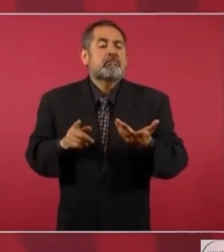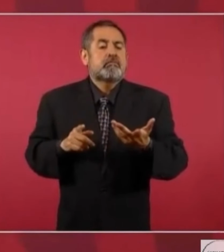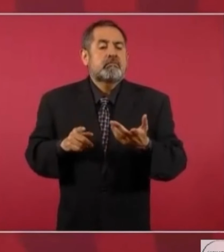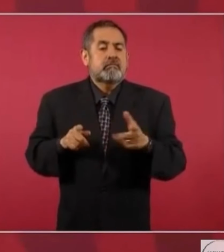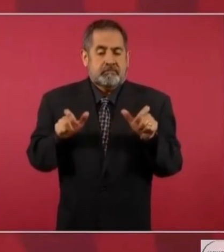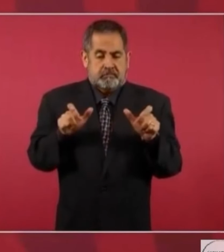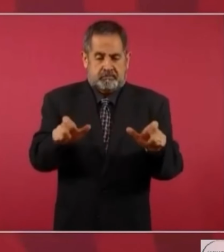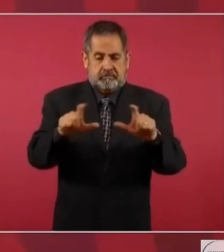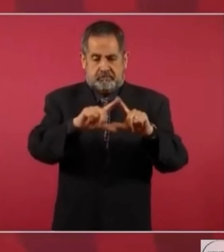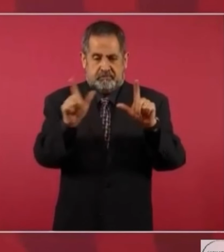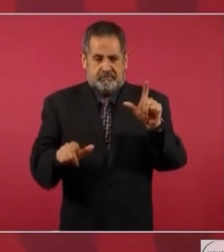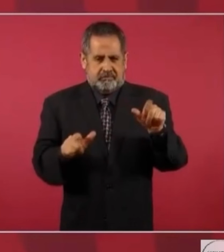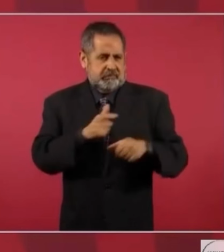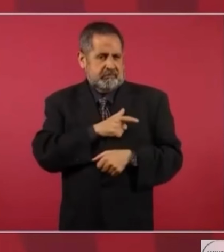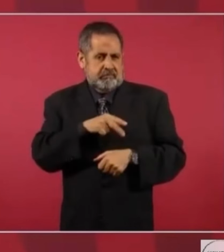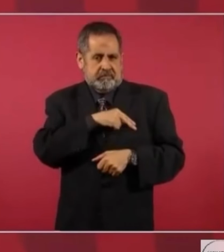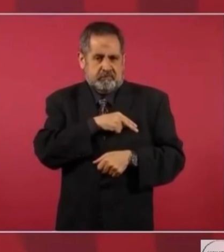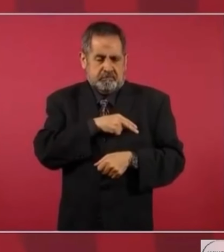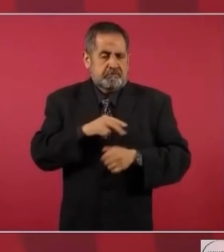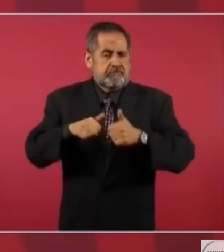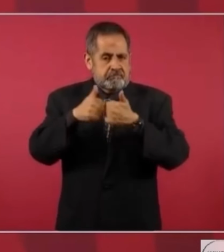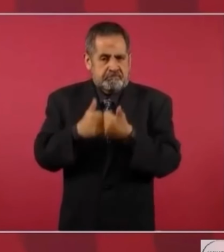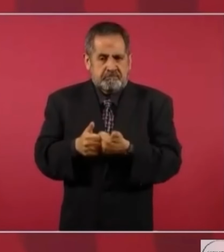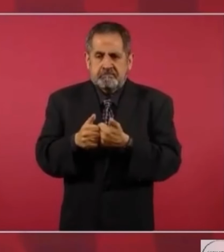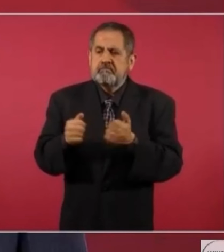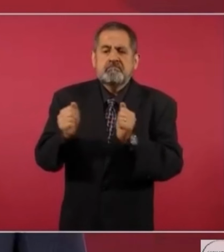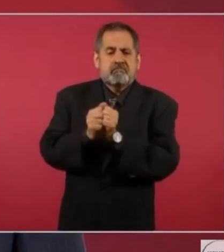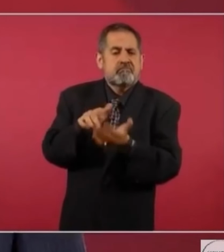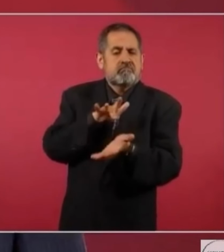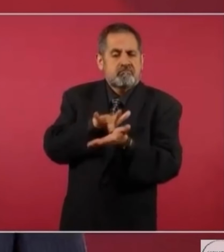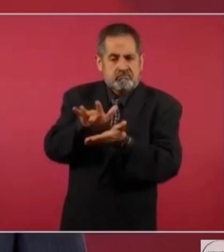la guardia nacional sea apoyada